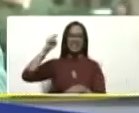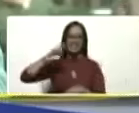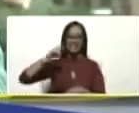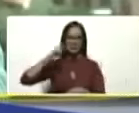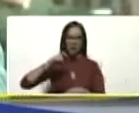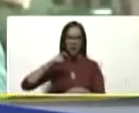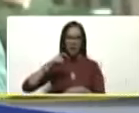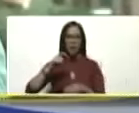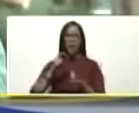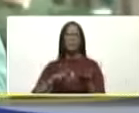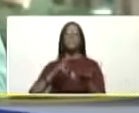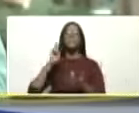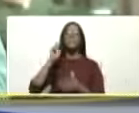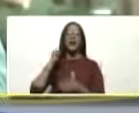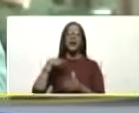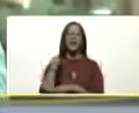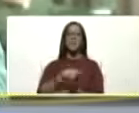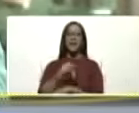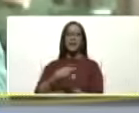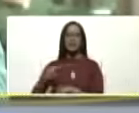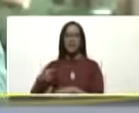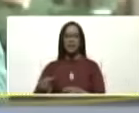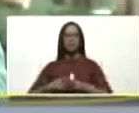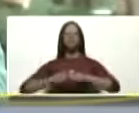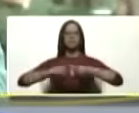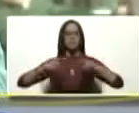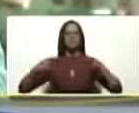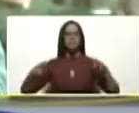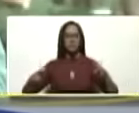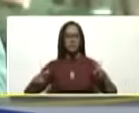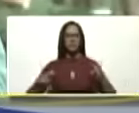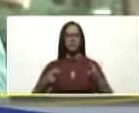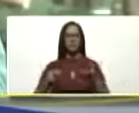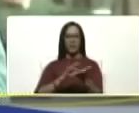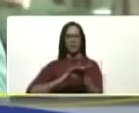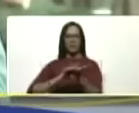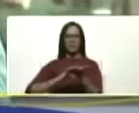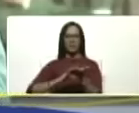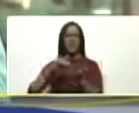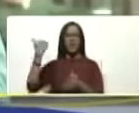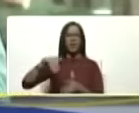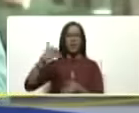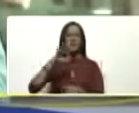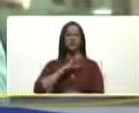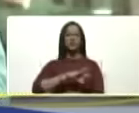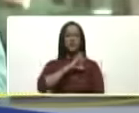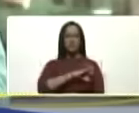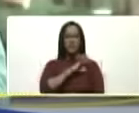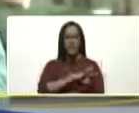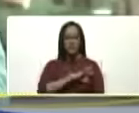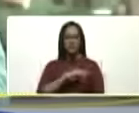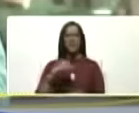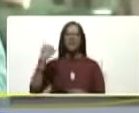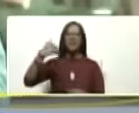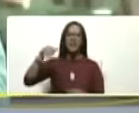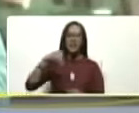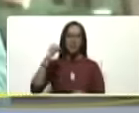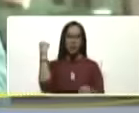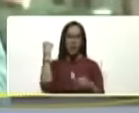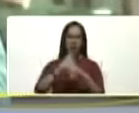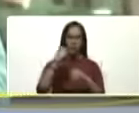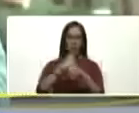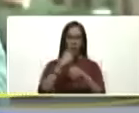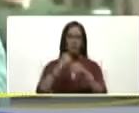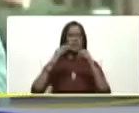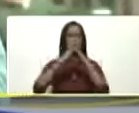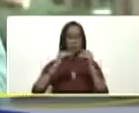para invertir crecientemente en la recuperación de los derechos sociales y los derechos laborales de